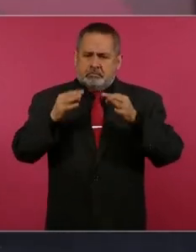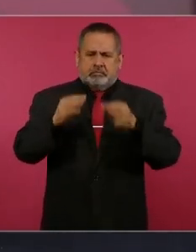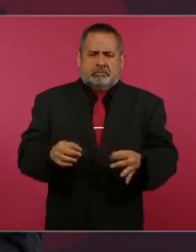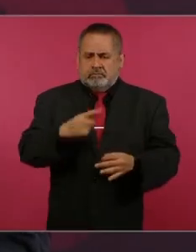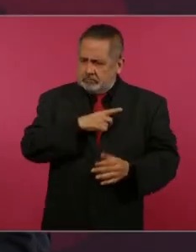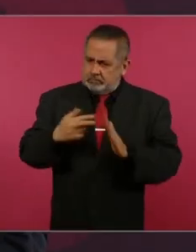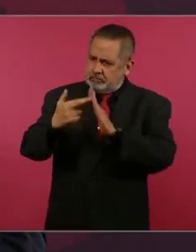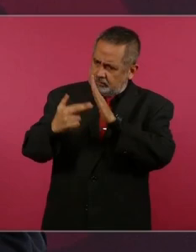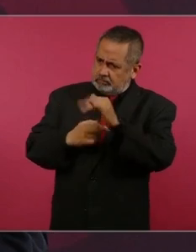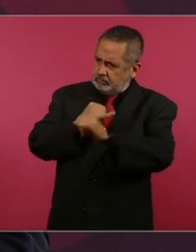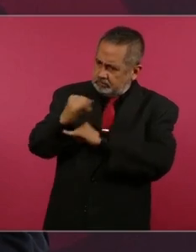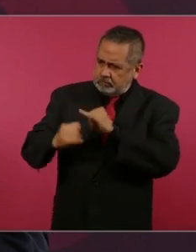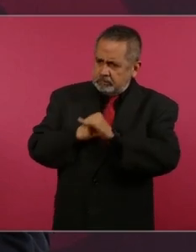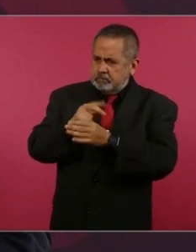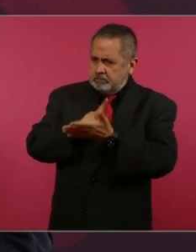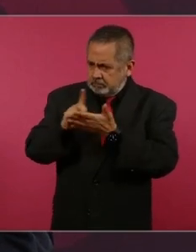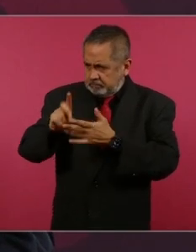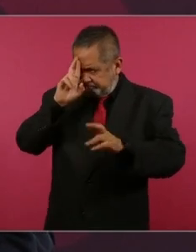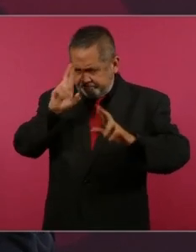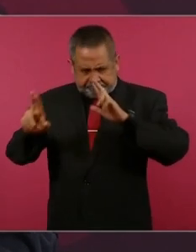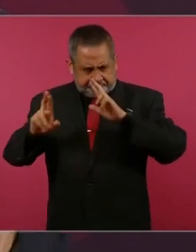en un mundo